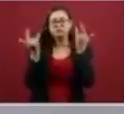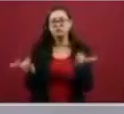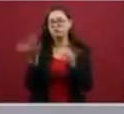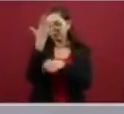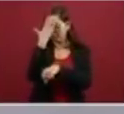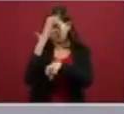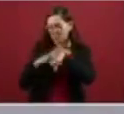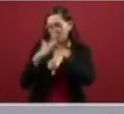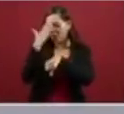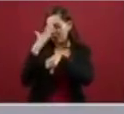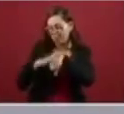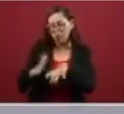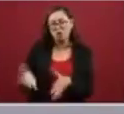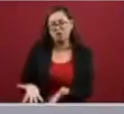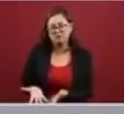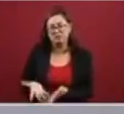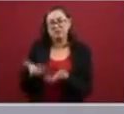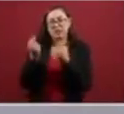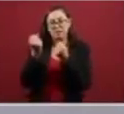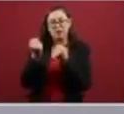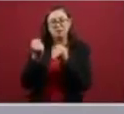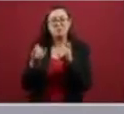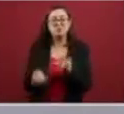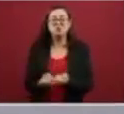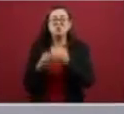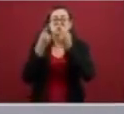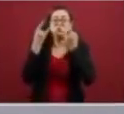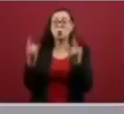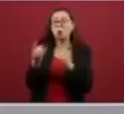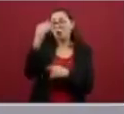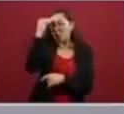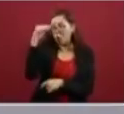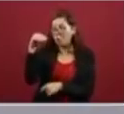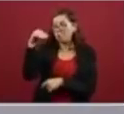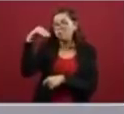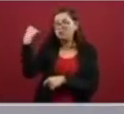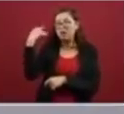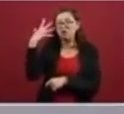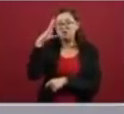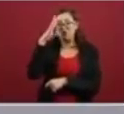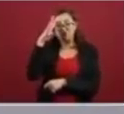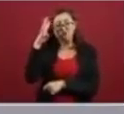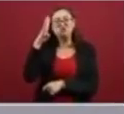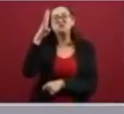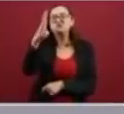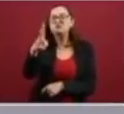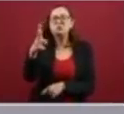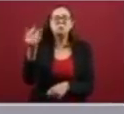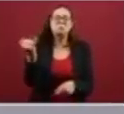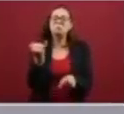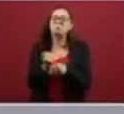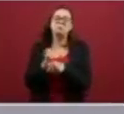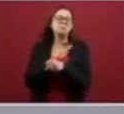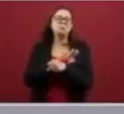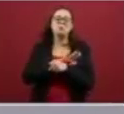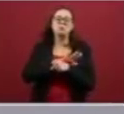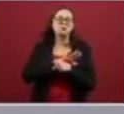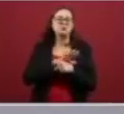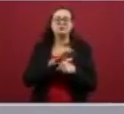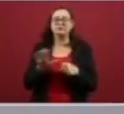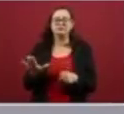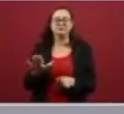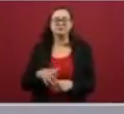histórica, porque el que no sabe de dónde viene, nunca va a saber hacia dónde